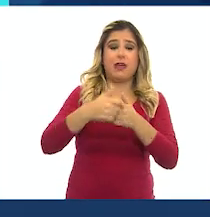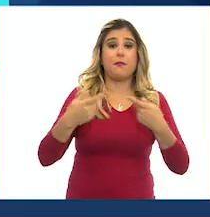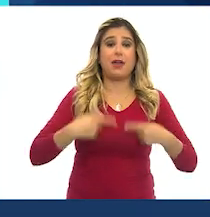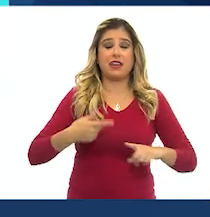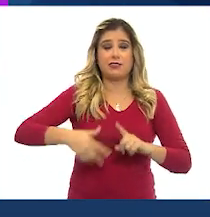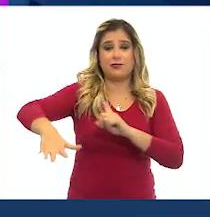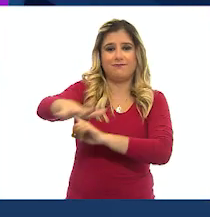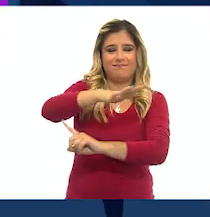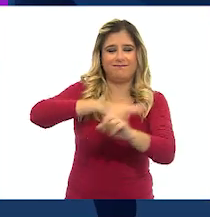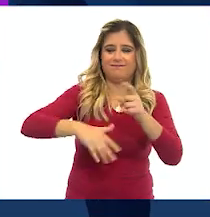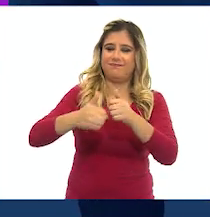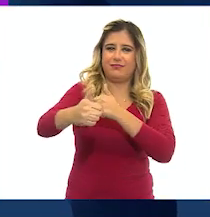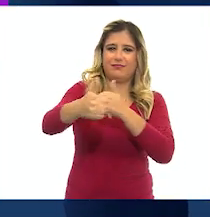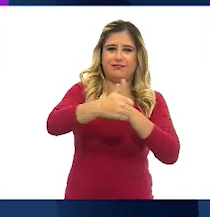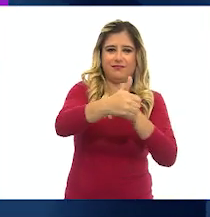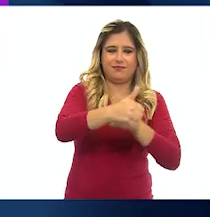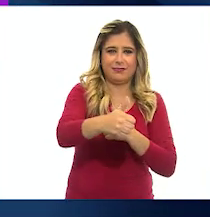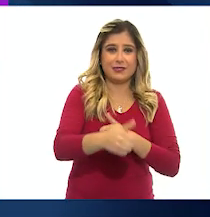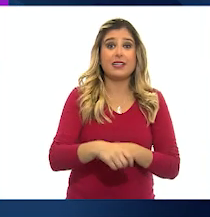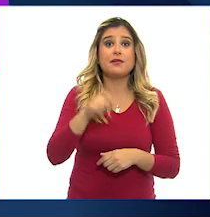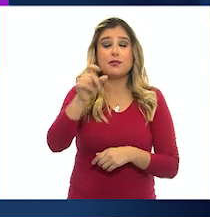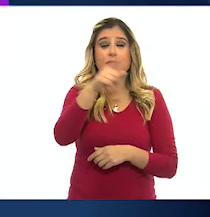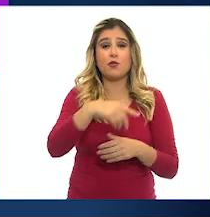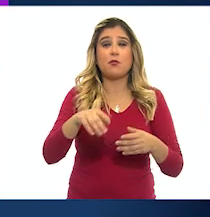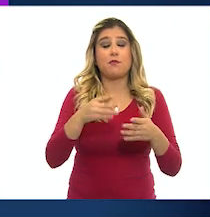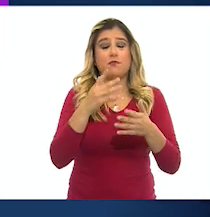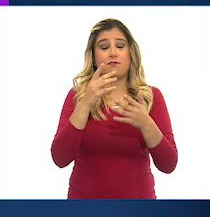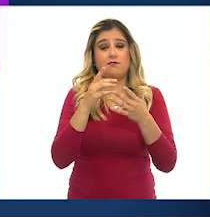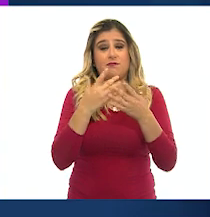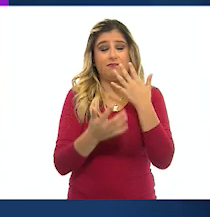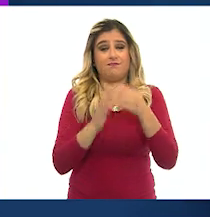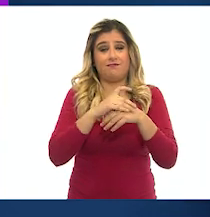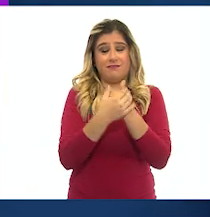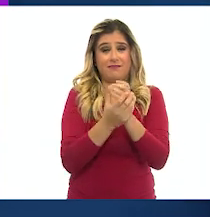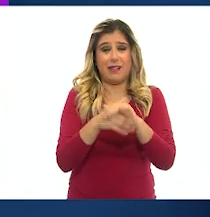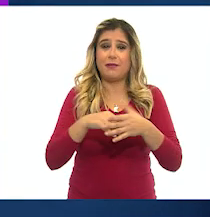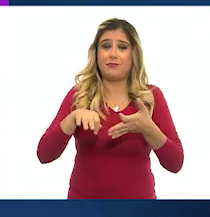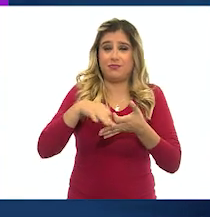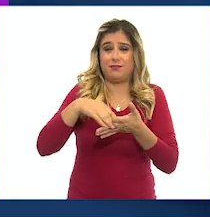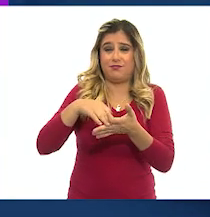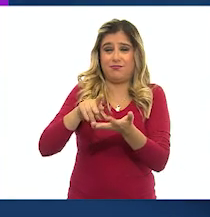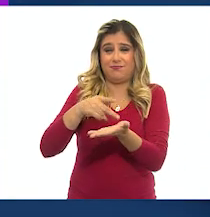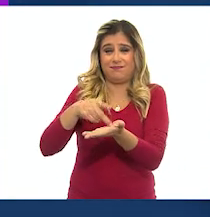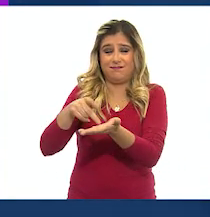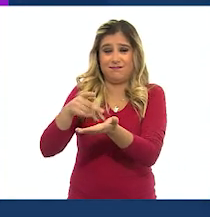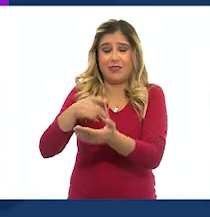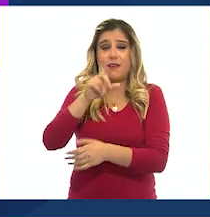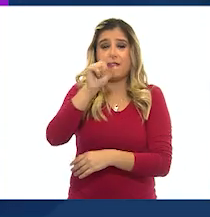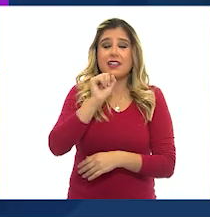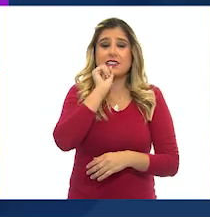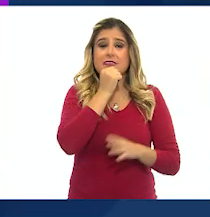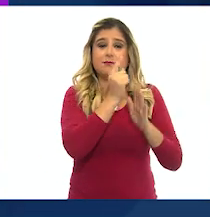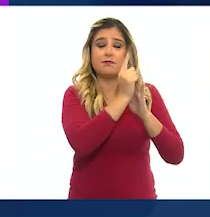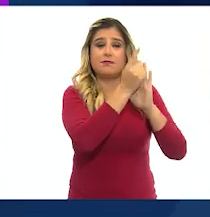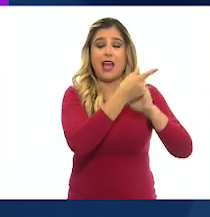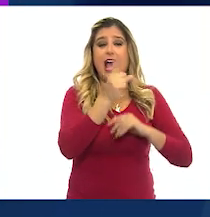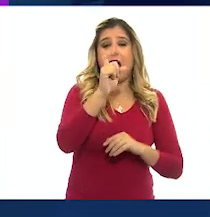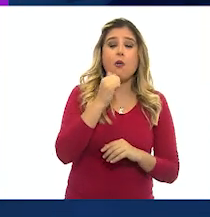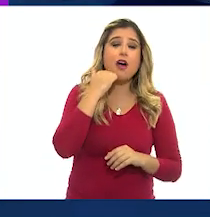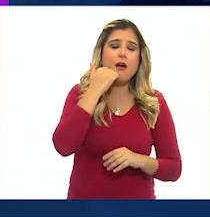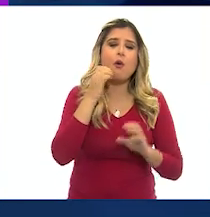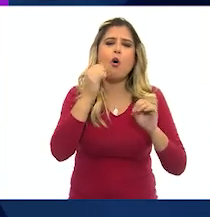metros entre tú y los demás. Lávate las manos muy seguido con agua y jabón por lo menos durante 20 segundos o